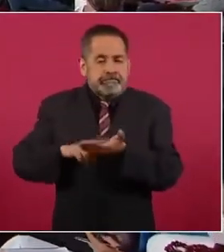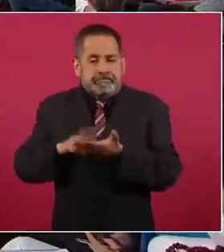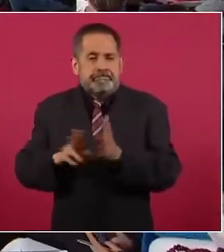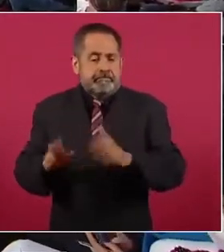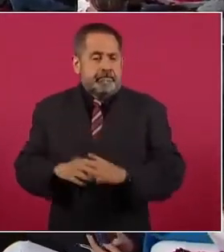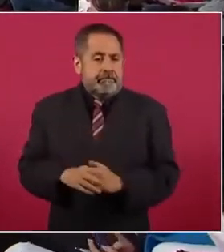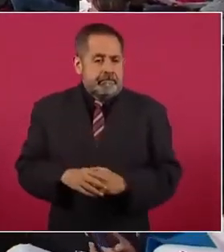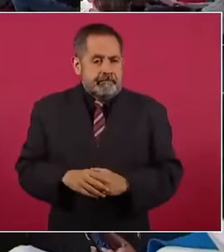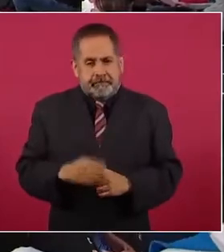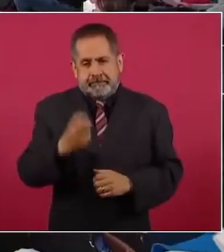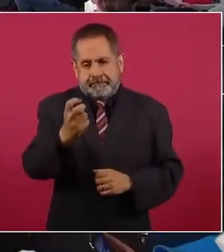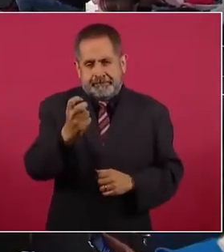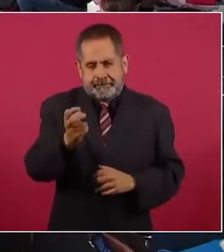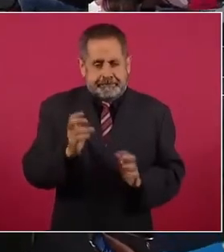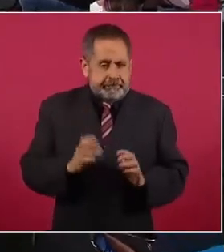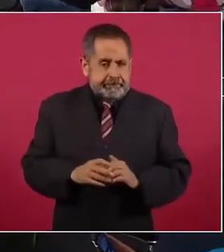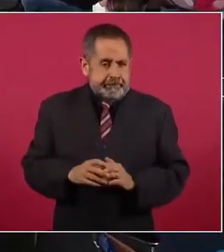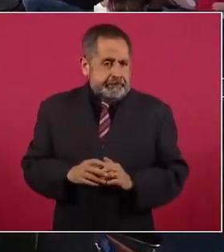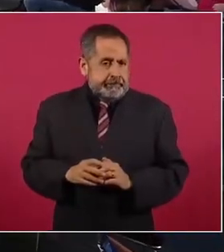esos pagos